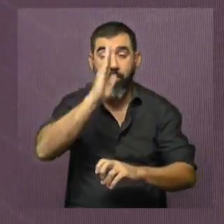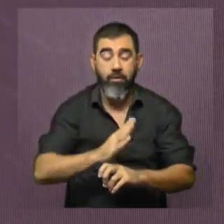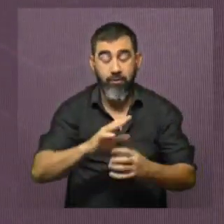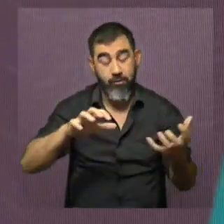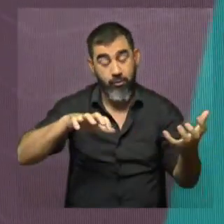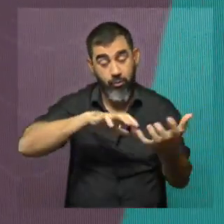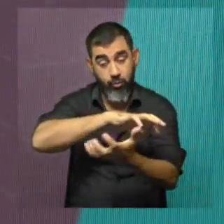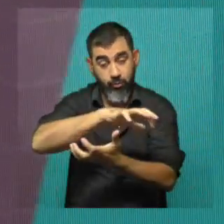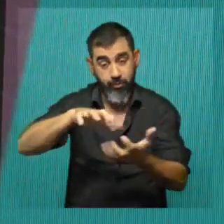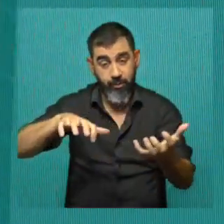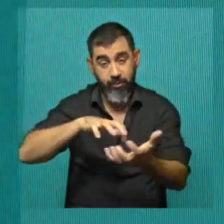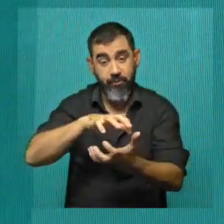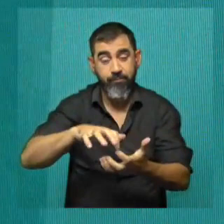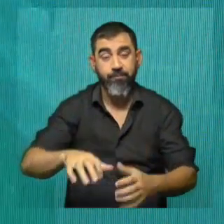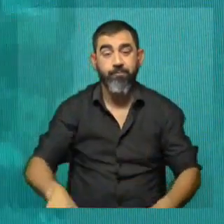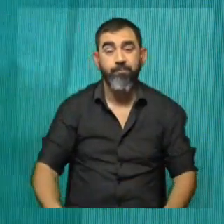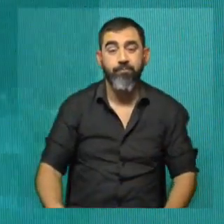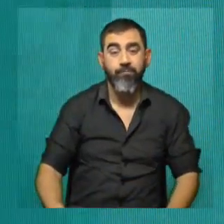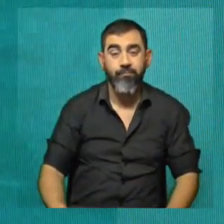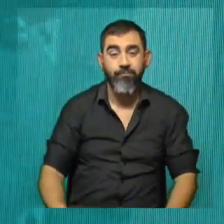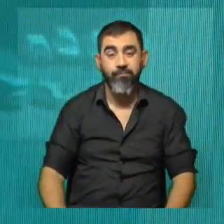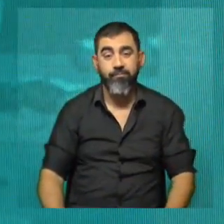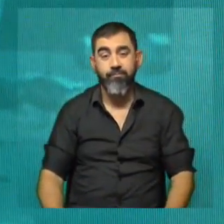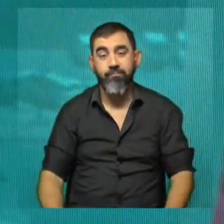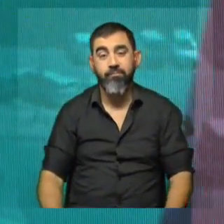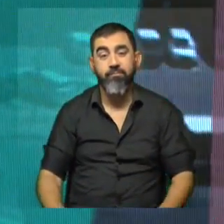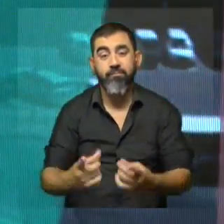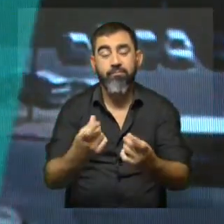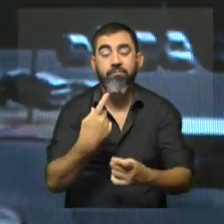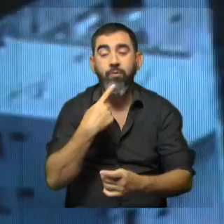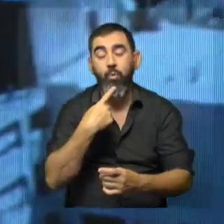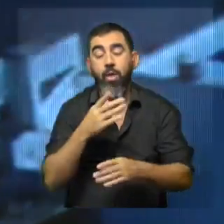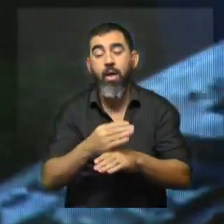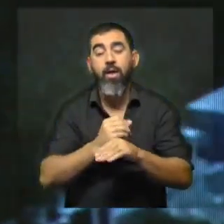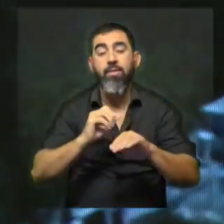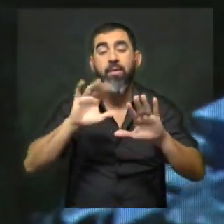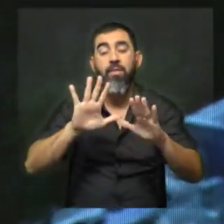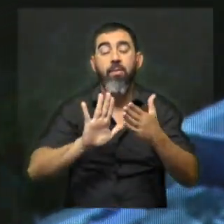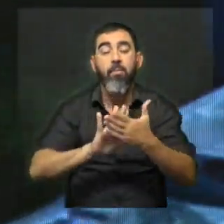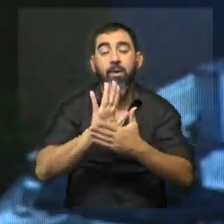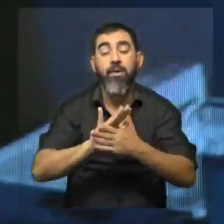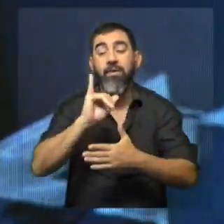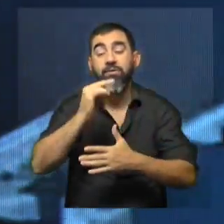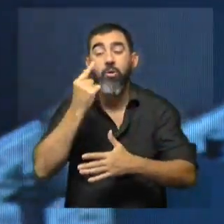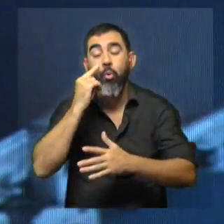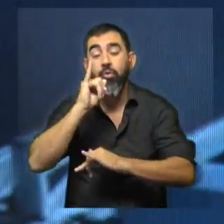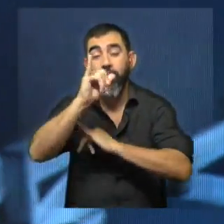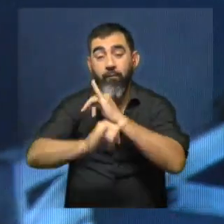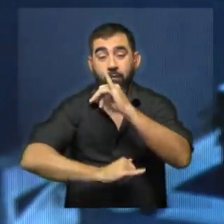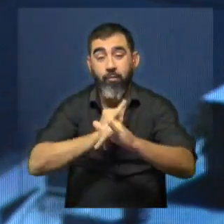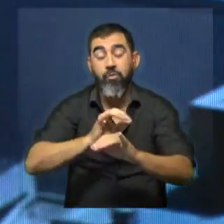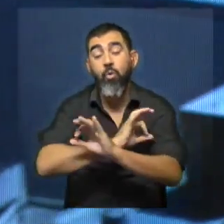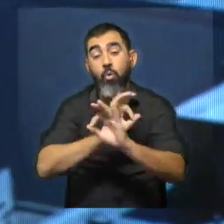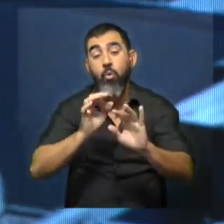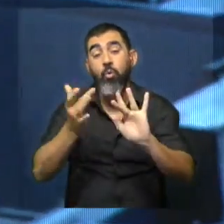candenchi, tenemos que evacuar esta duda antes de las 10 de la mañana. Bueno, si alguien tiene alguna información, y sí, si no, vamos a tratar